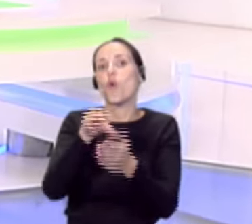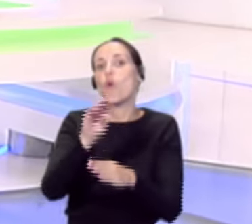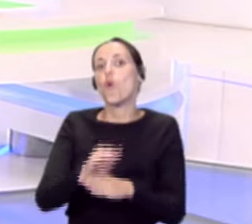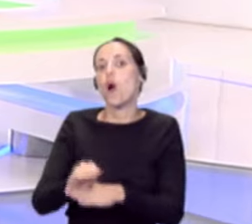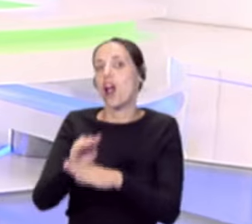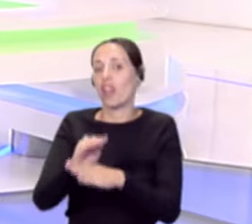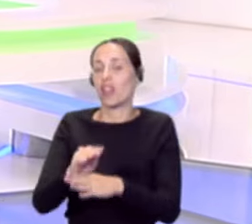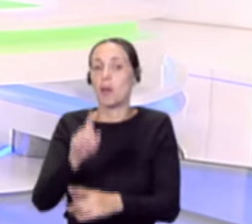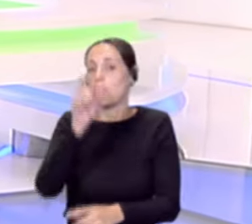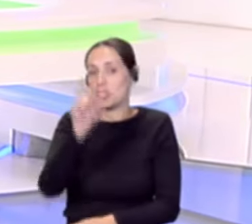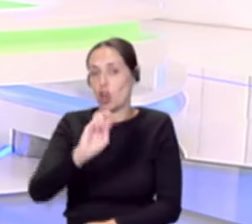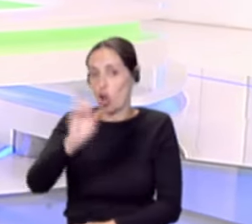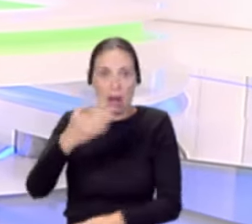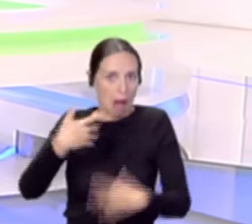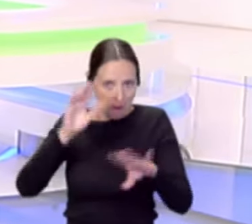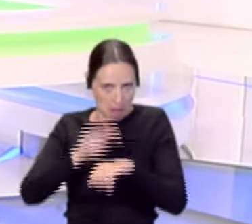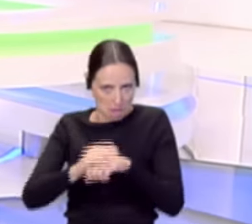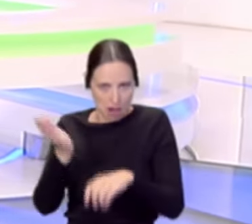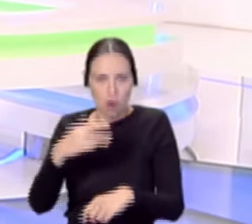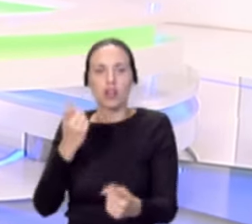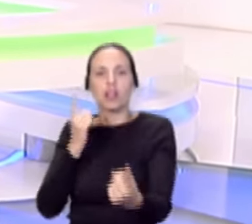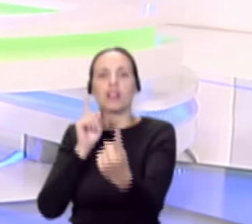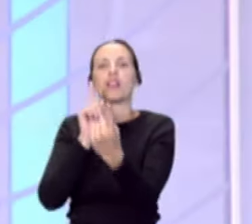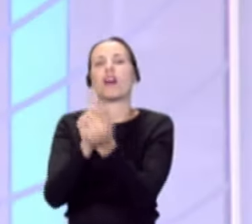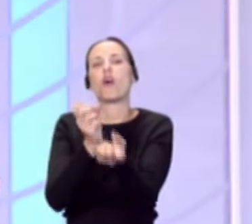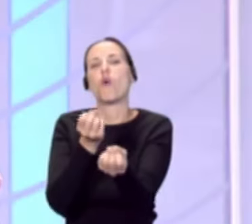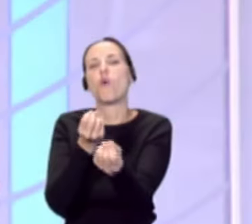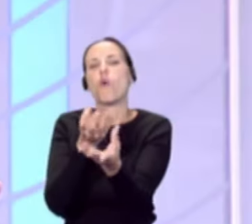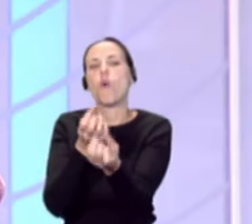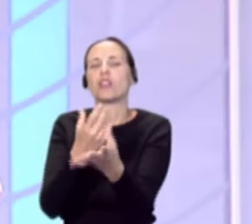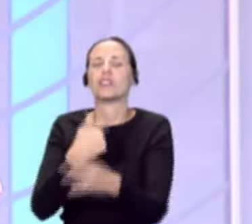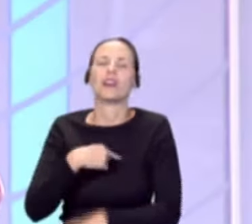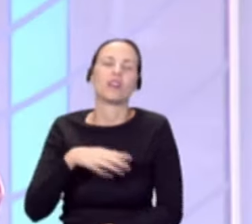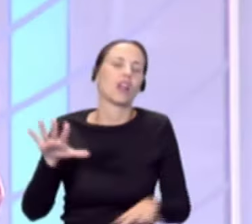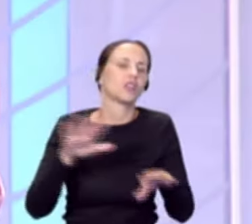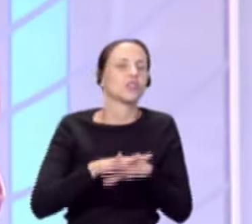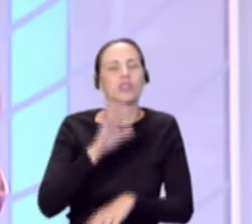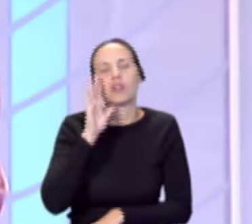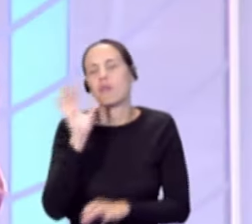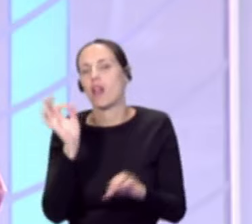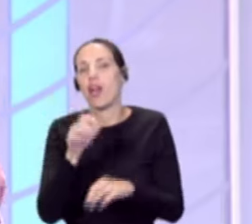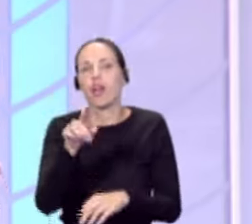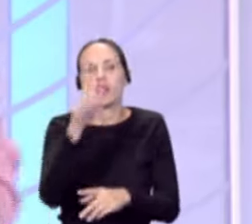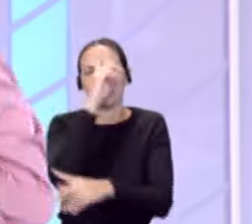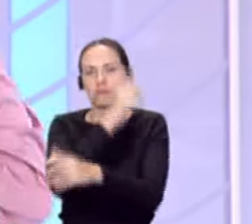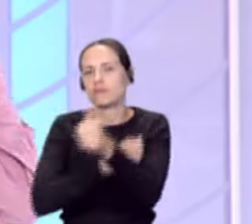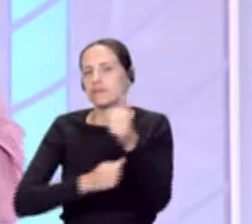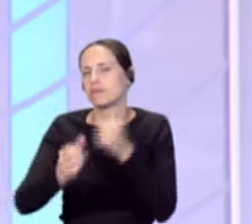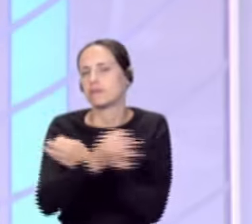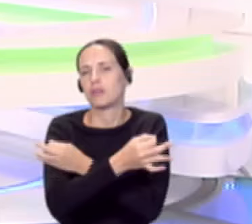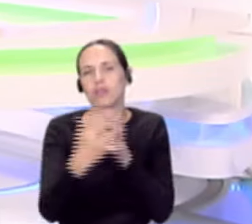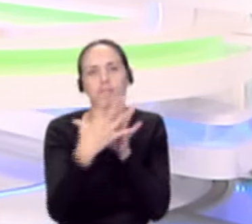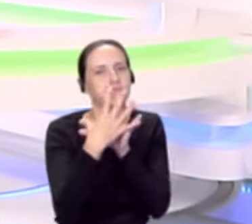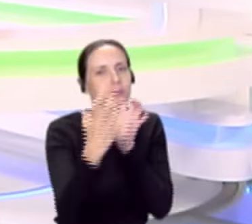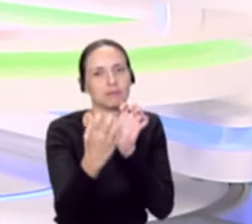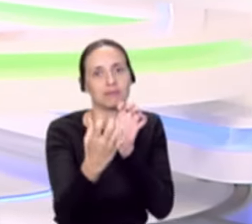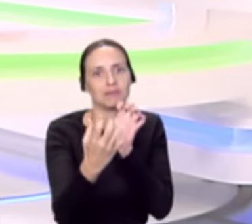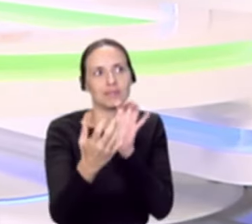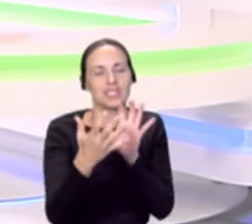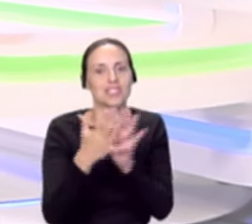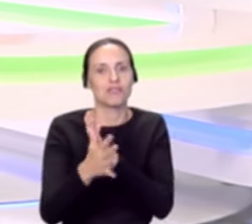Aunque no sea amiga, que lo has pasado mal. Y, o sea, el empatizar con la otra persona que sabe de lo que tú estás hablando, ¿no? Eso ayuda a desestresarte